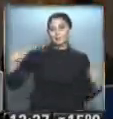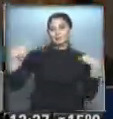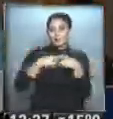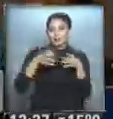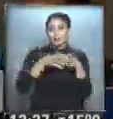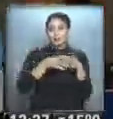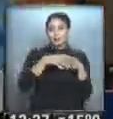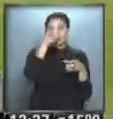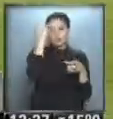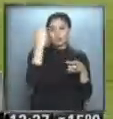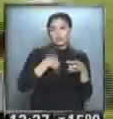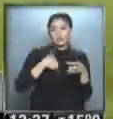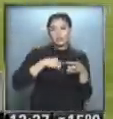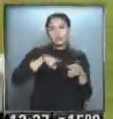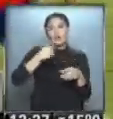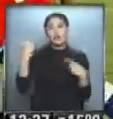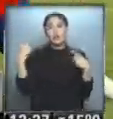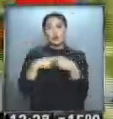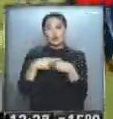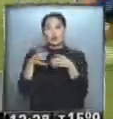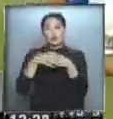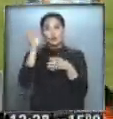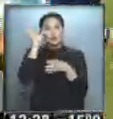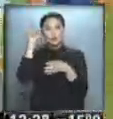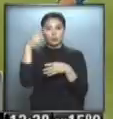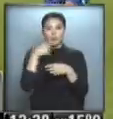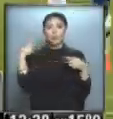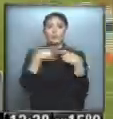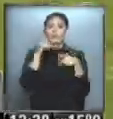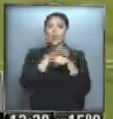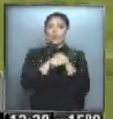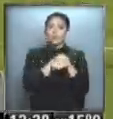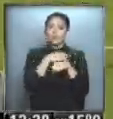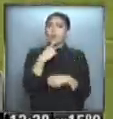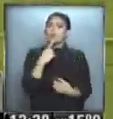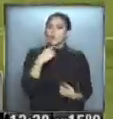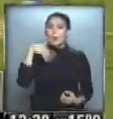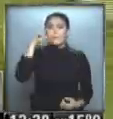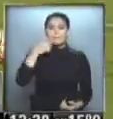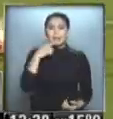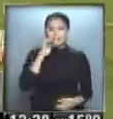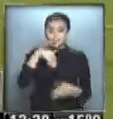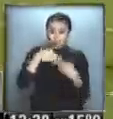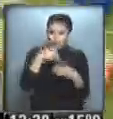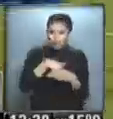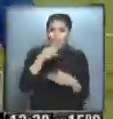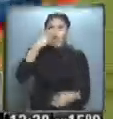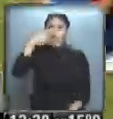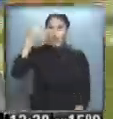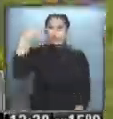el seleccionado local y el argentino un amistoso, y la gran duda es Lionel Messi. Claro, que no estuvo en el último